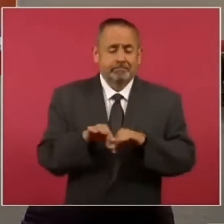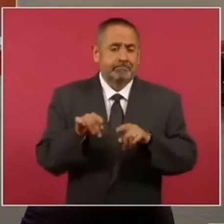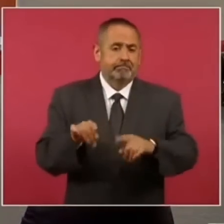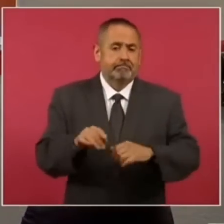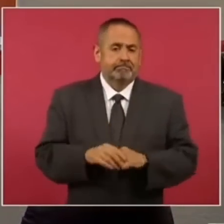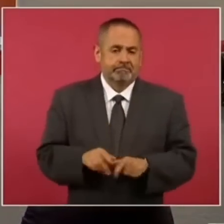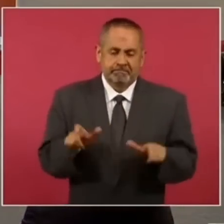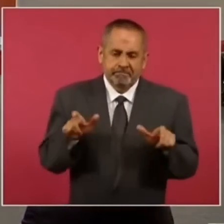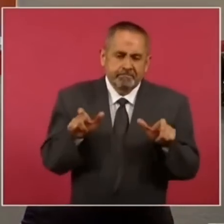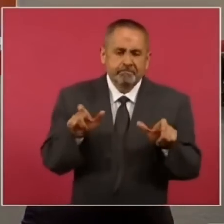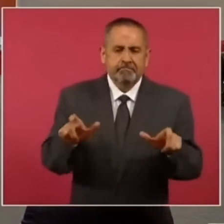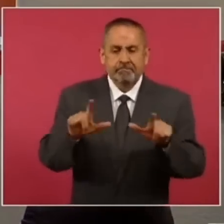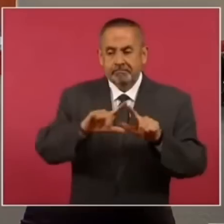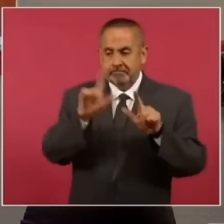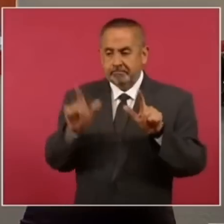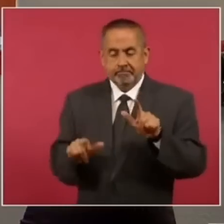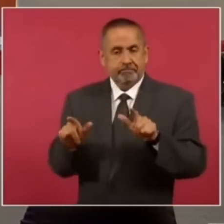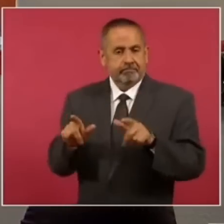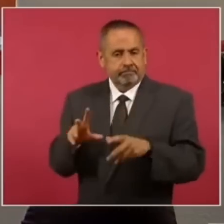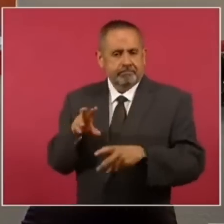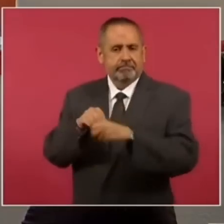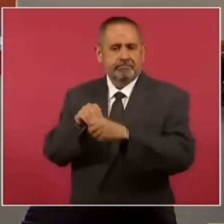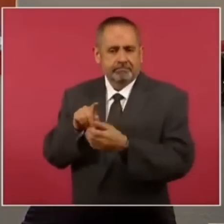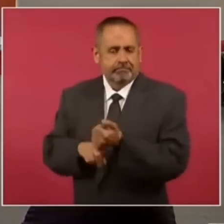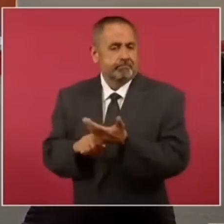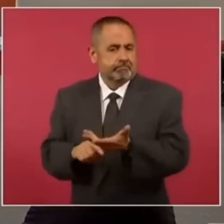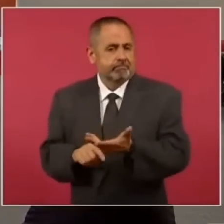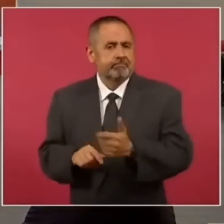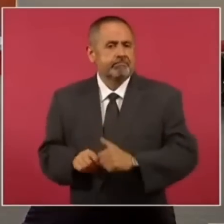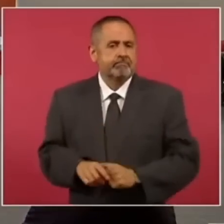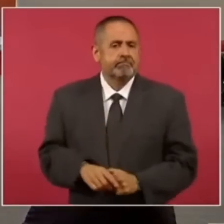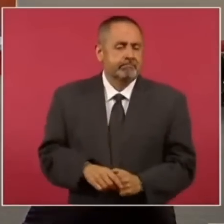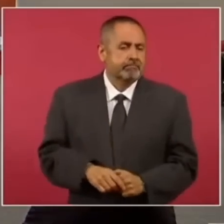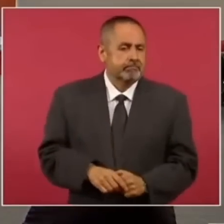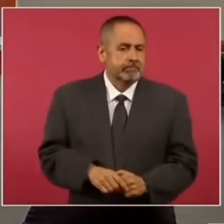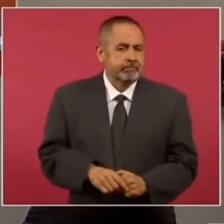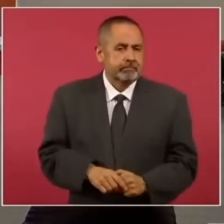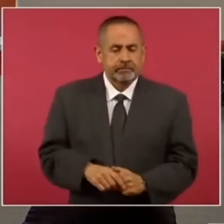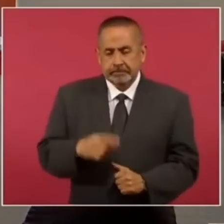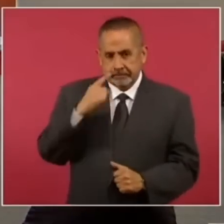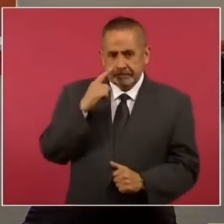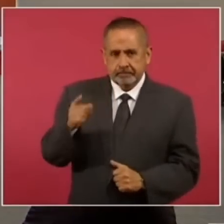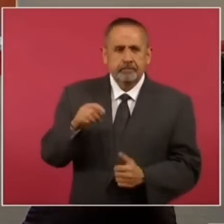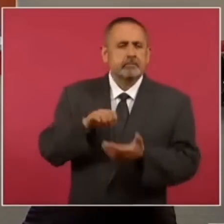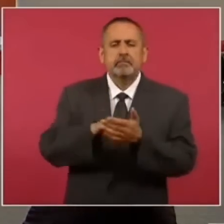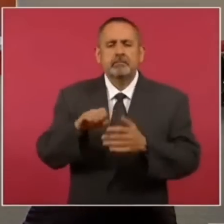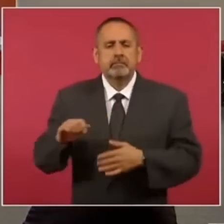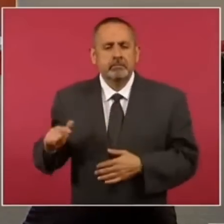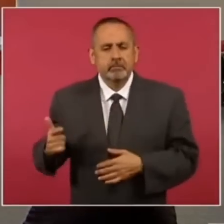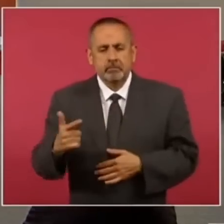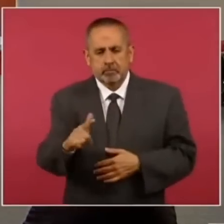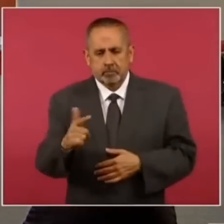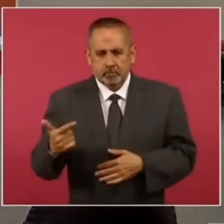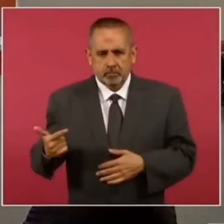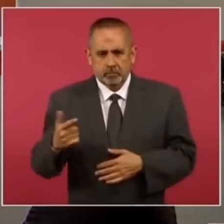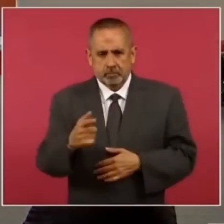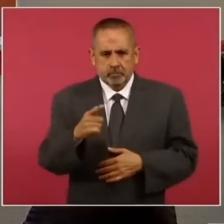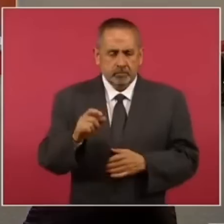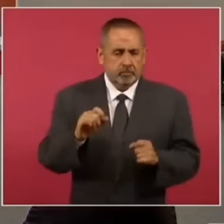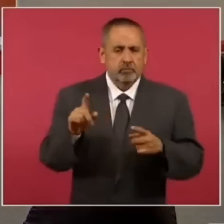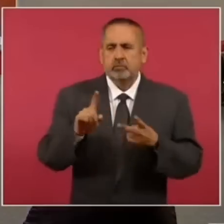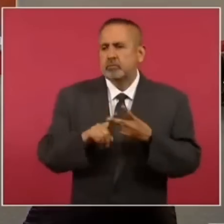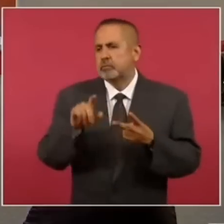La Guardia Nacional. Si ponemos Guanajuato aquí